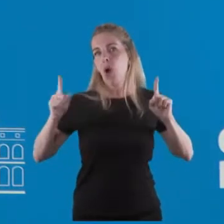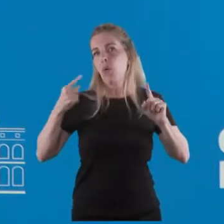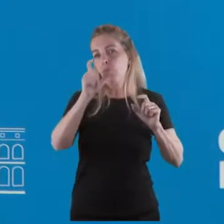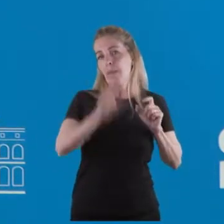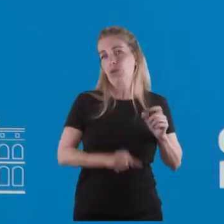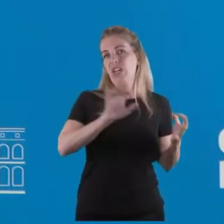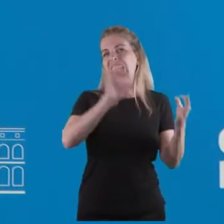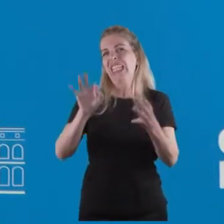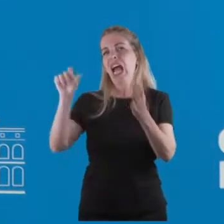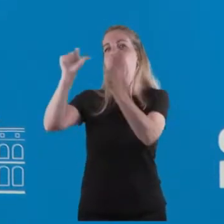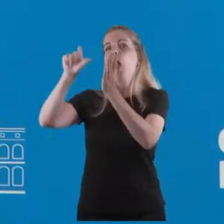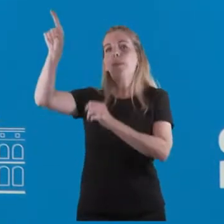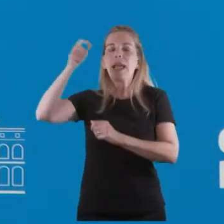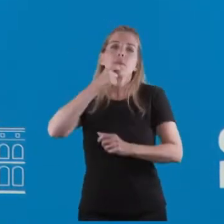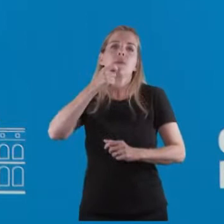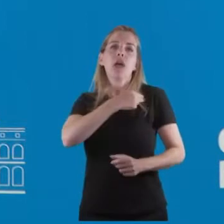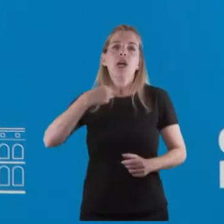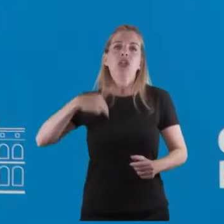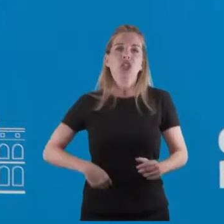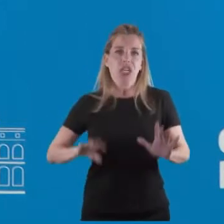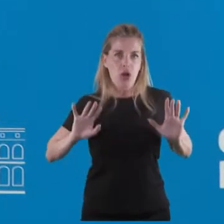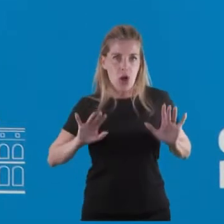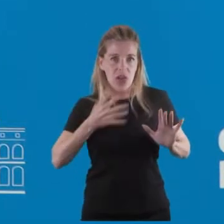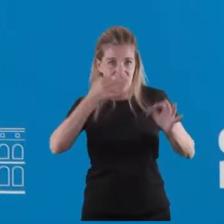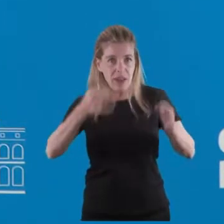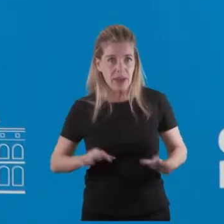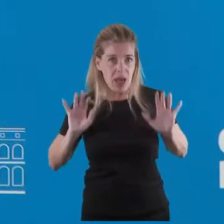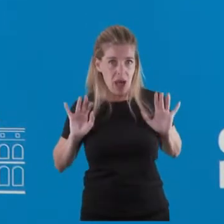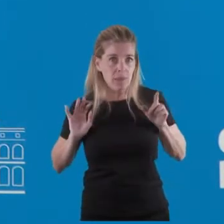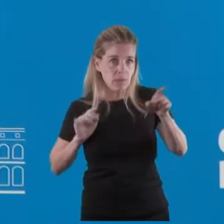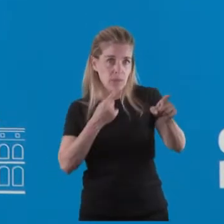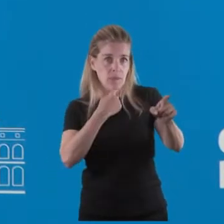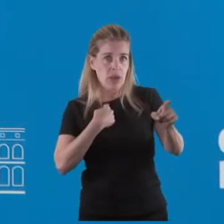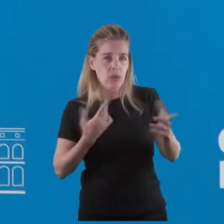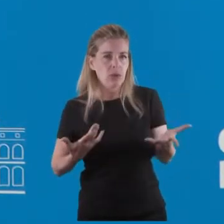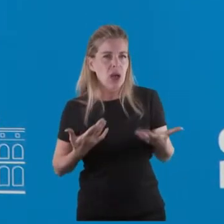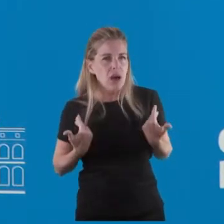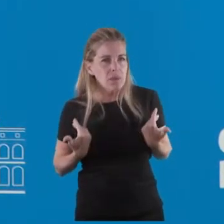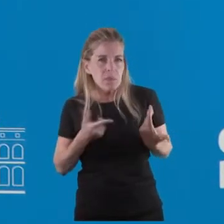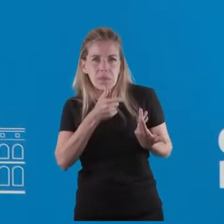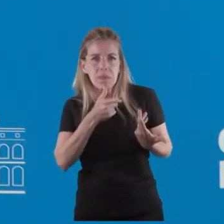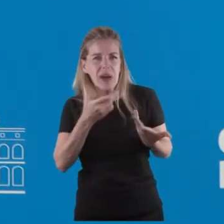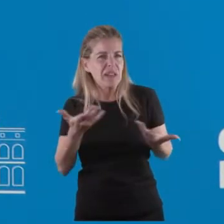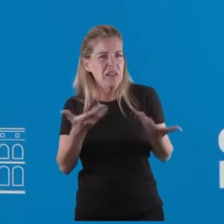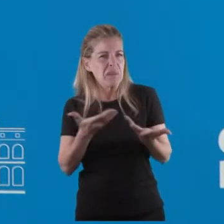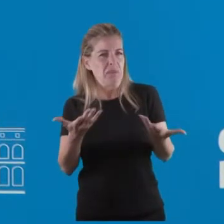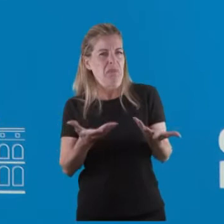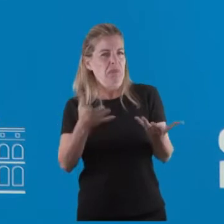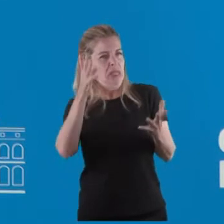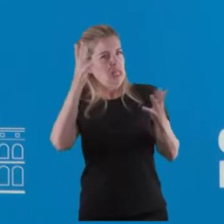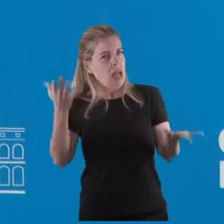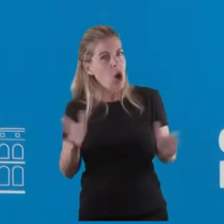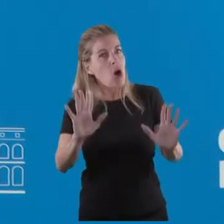sí realmente me parece tan desmesuradas la pregunta se lo digo con